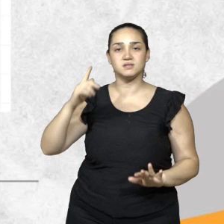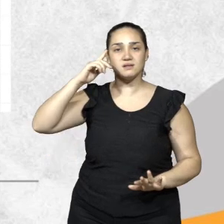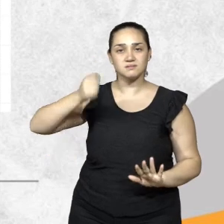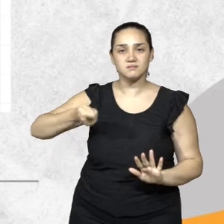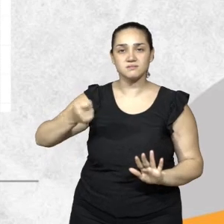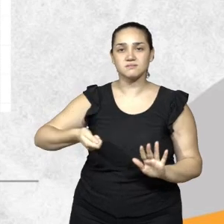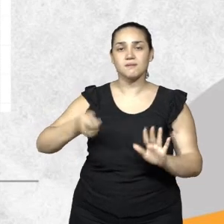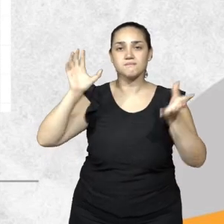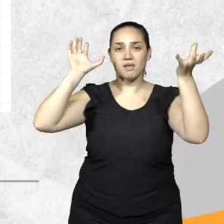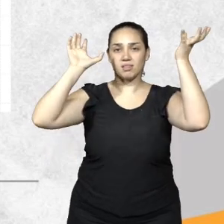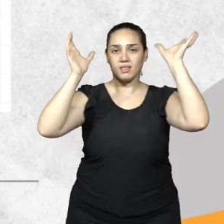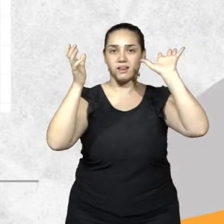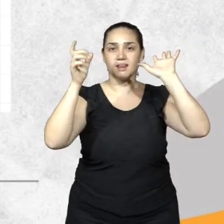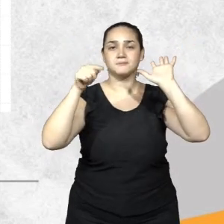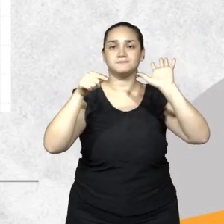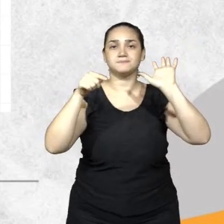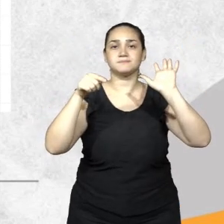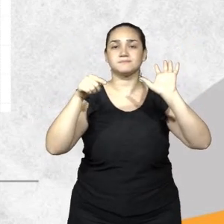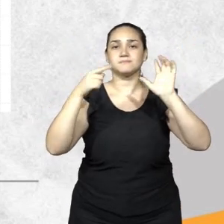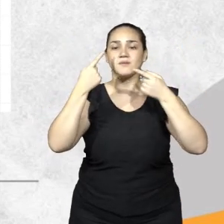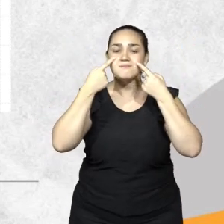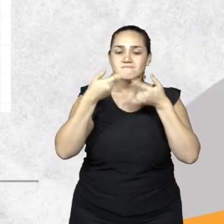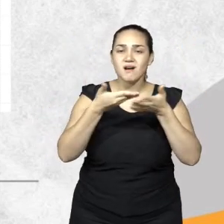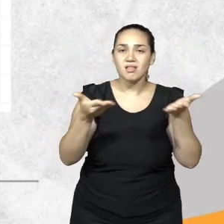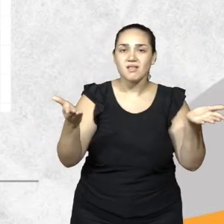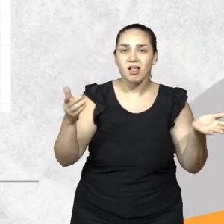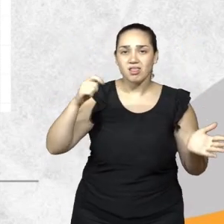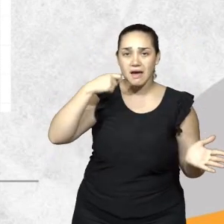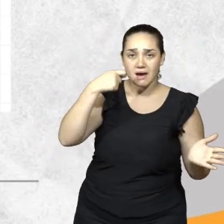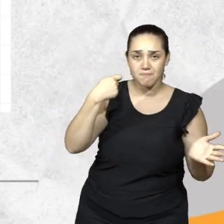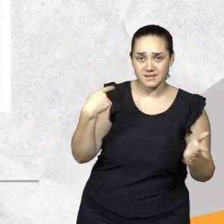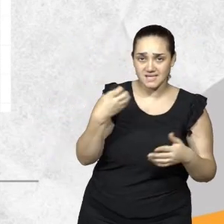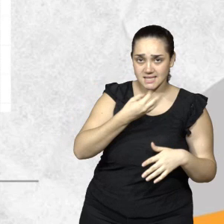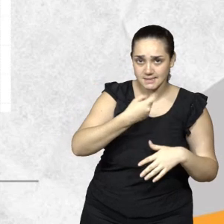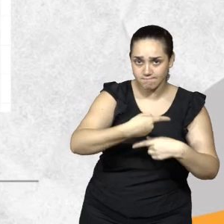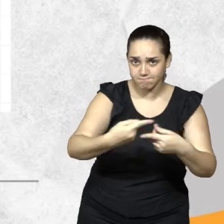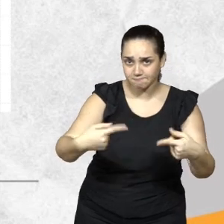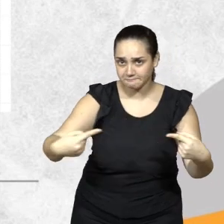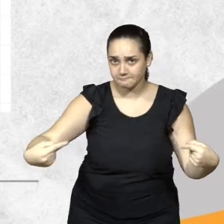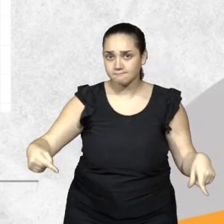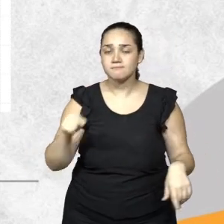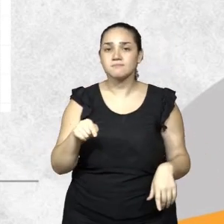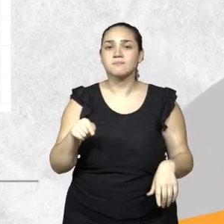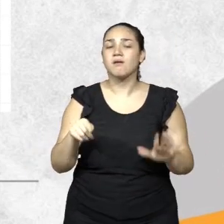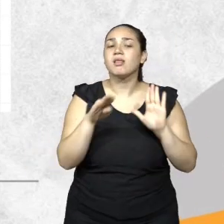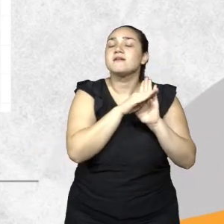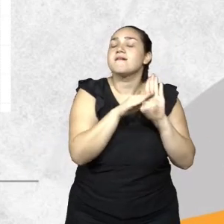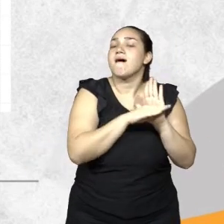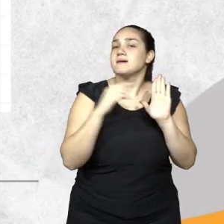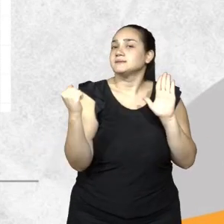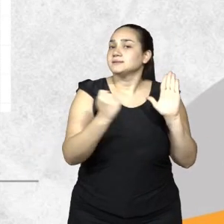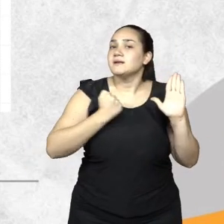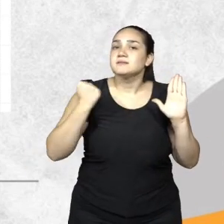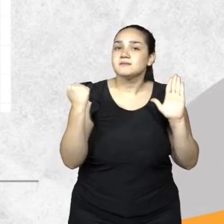dimensión intergeneracional y la dimensión interespecies. Todo esto como un paquete de componentes esenciales que